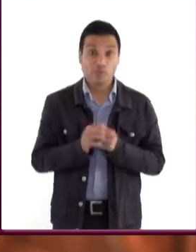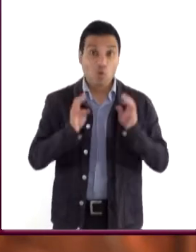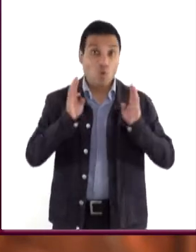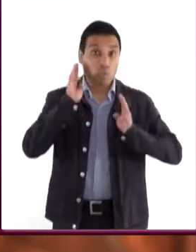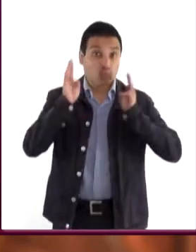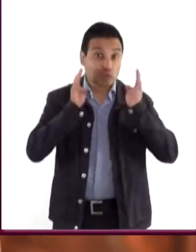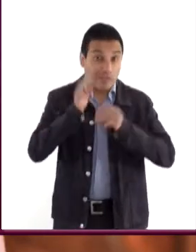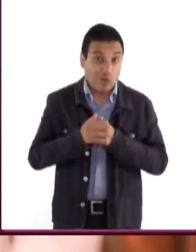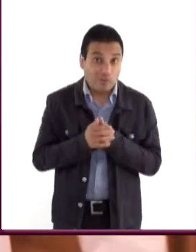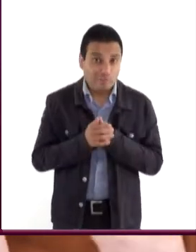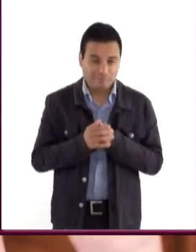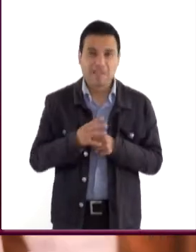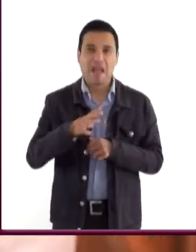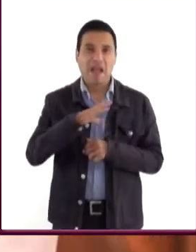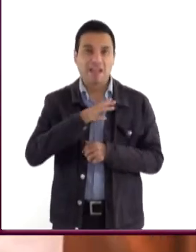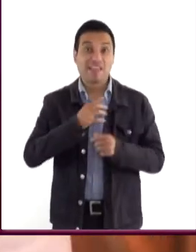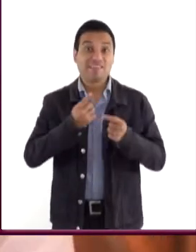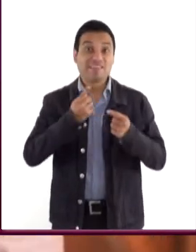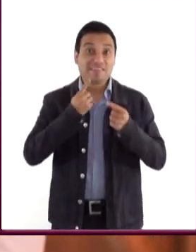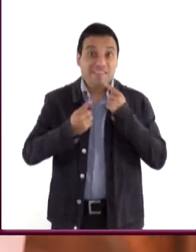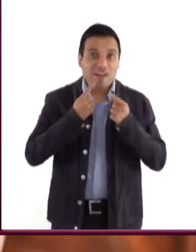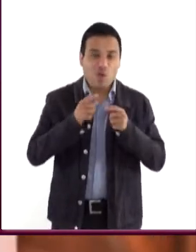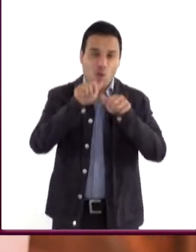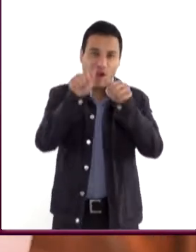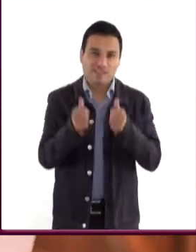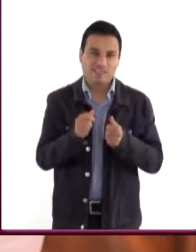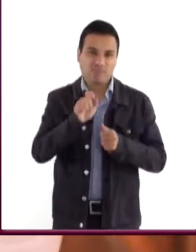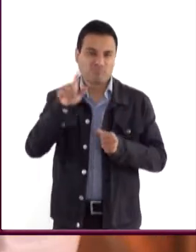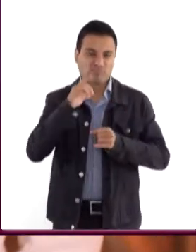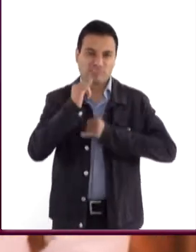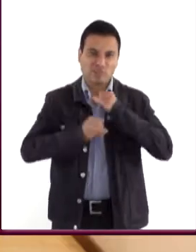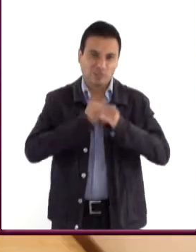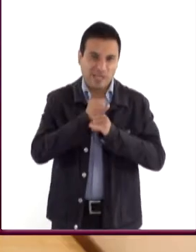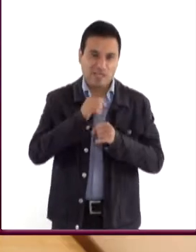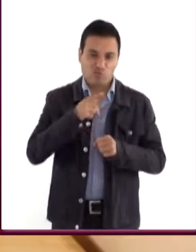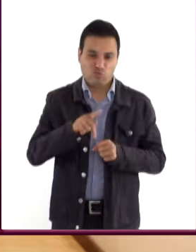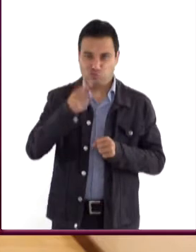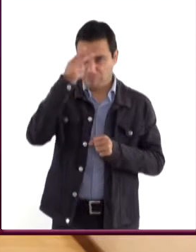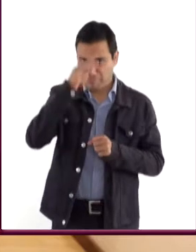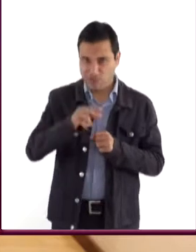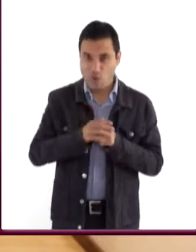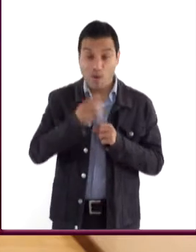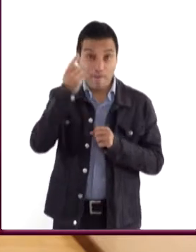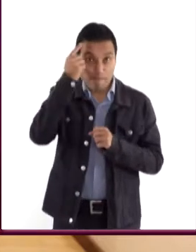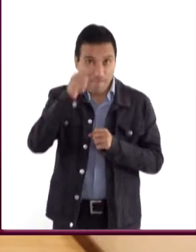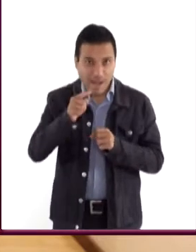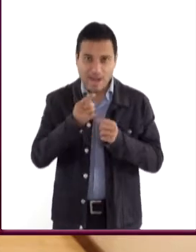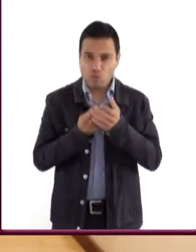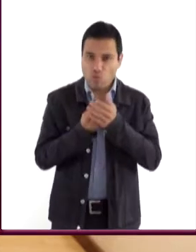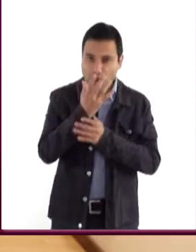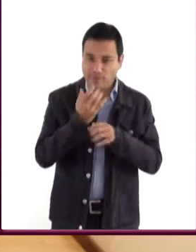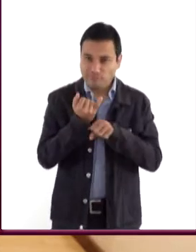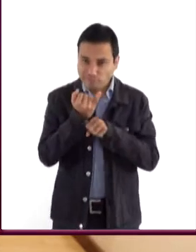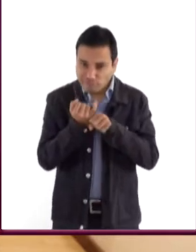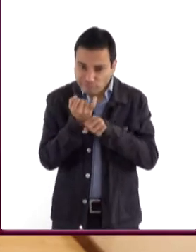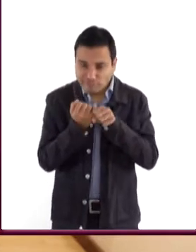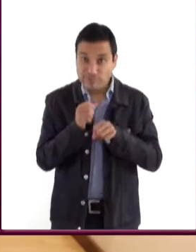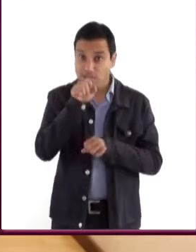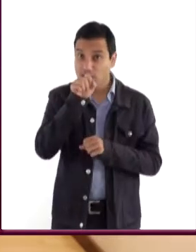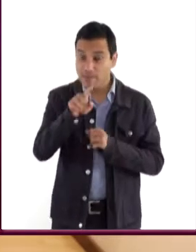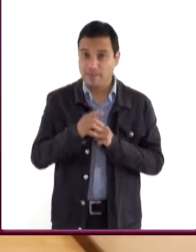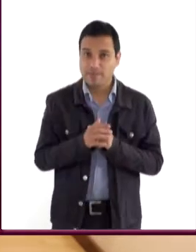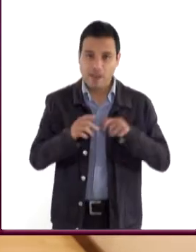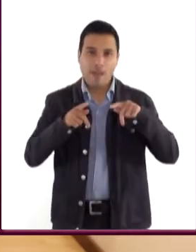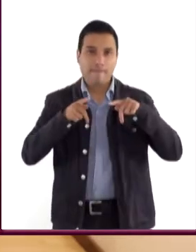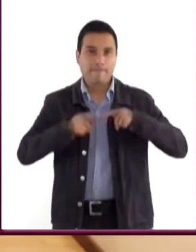museo ha realizado diálogos con artistas nacionales e internacionales para crear nuevas líneas de investigación y para atraer